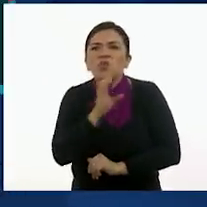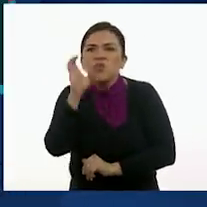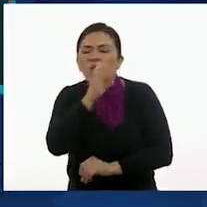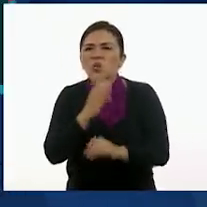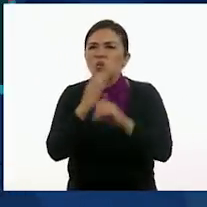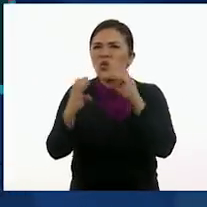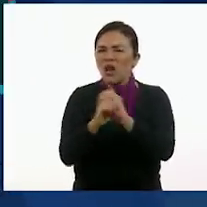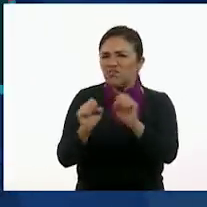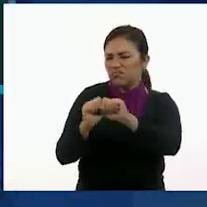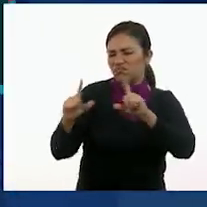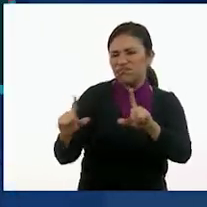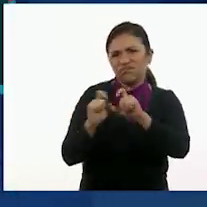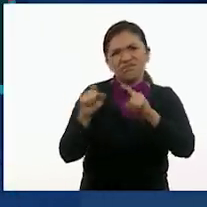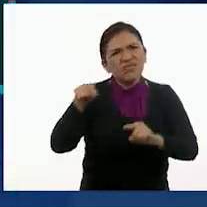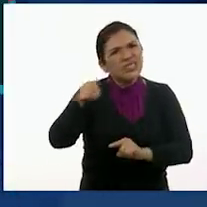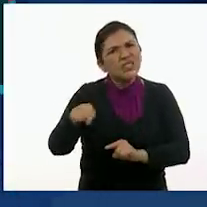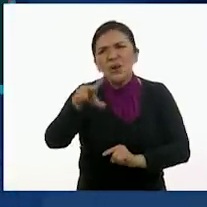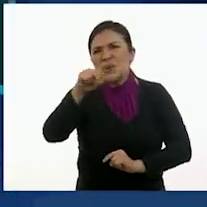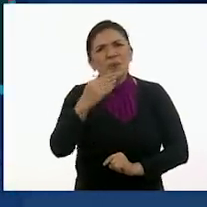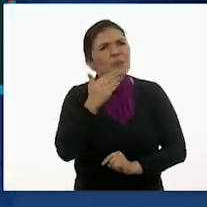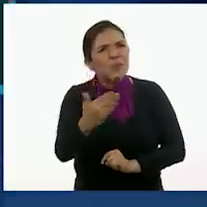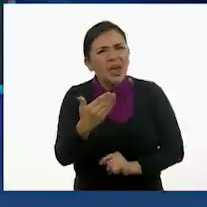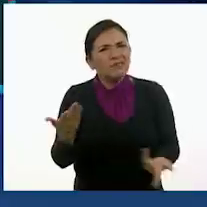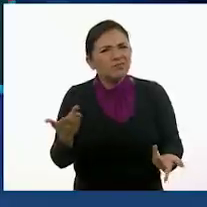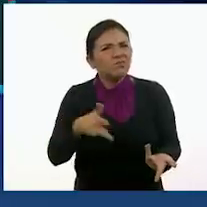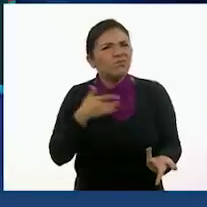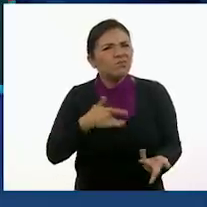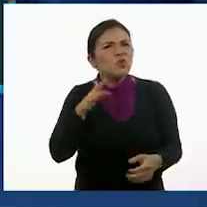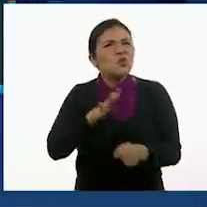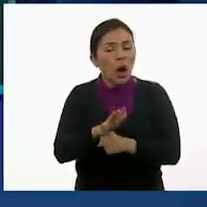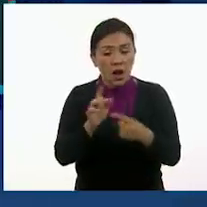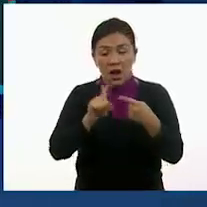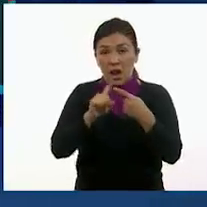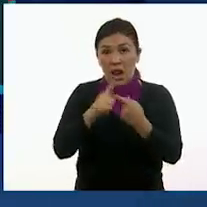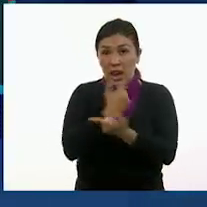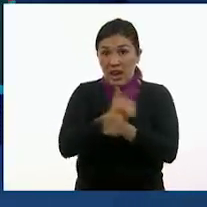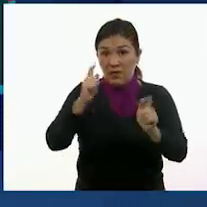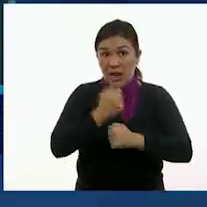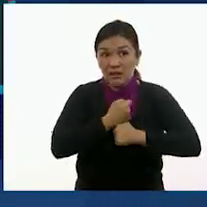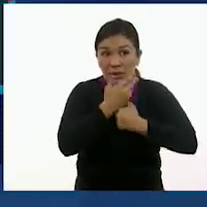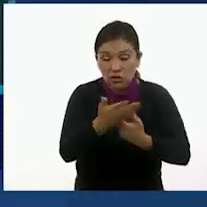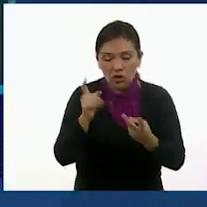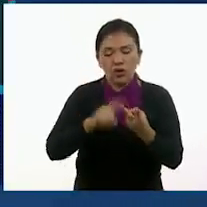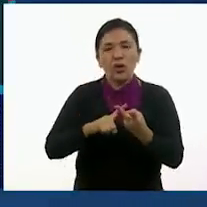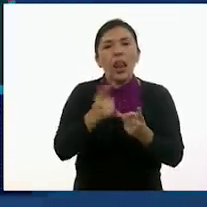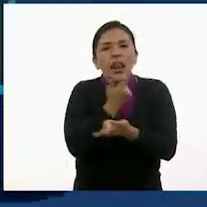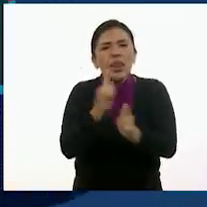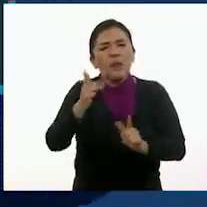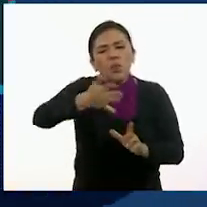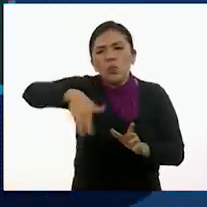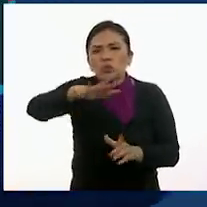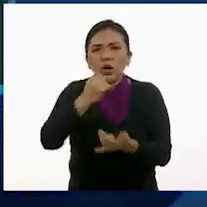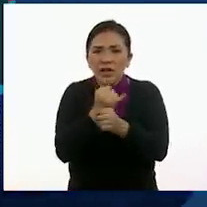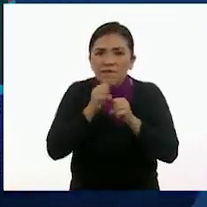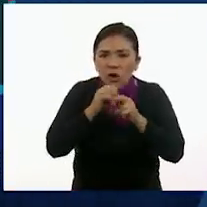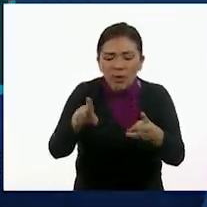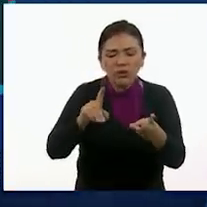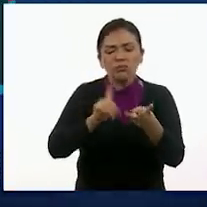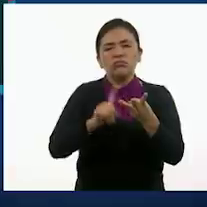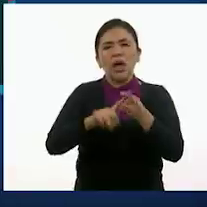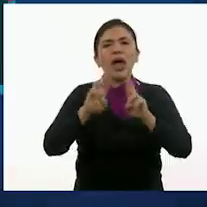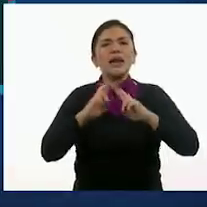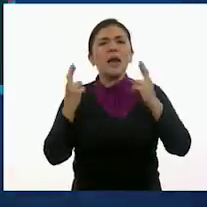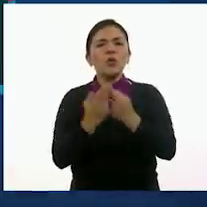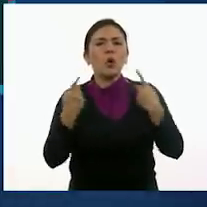algunas cosas que no son correctas. ¿Cuál será? ¿Libertad de expresión, de acceso a la información, de reunión con